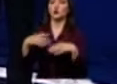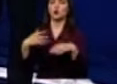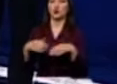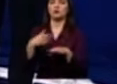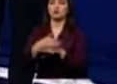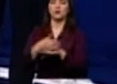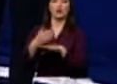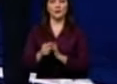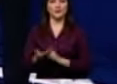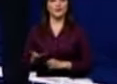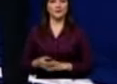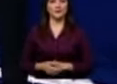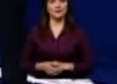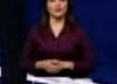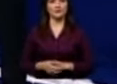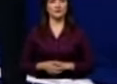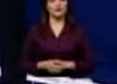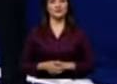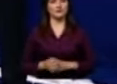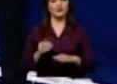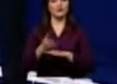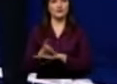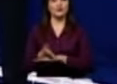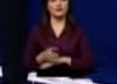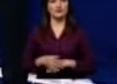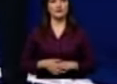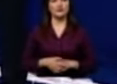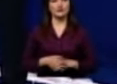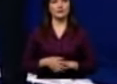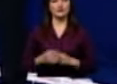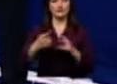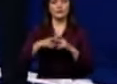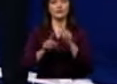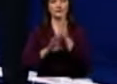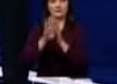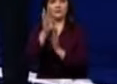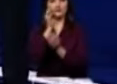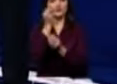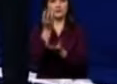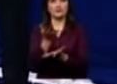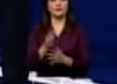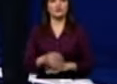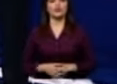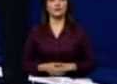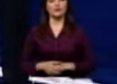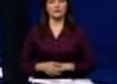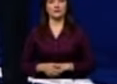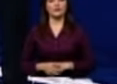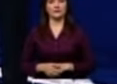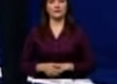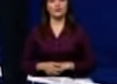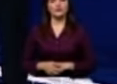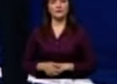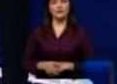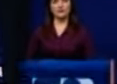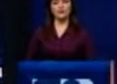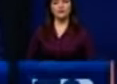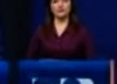adelante nos conectamos contigo, Helen. Bueno, con eso vamos más adelante. Ale, damos inicio al desarrollo de la información. Le contamos que entre los efectos